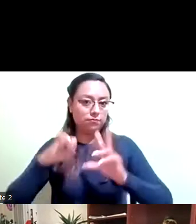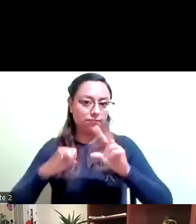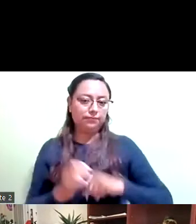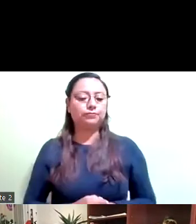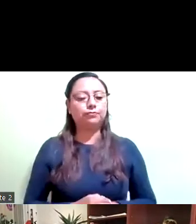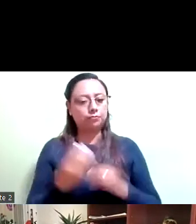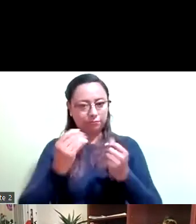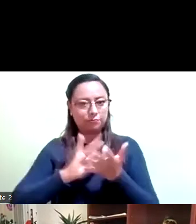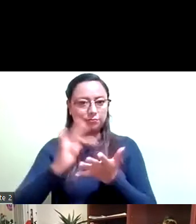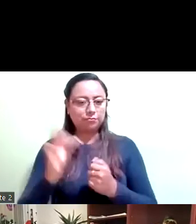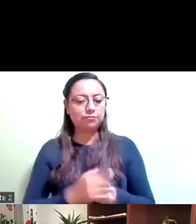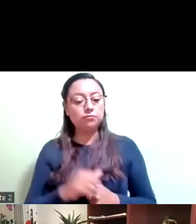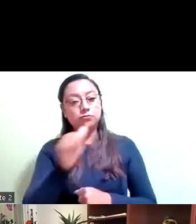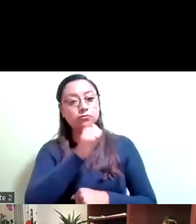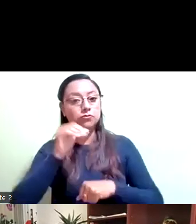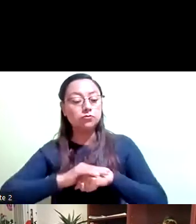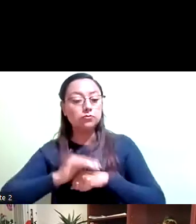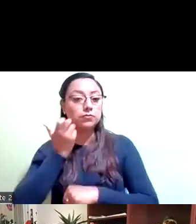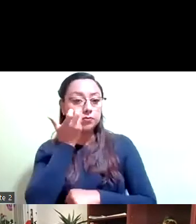más que desea hacer uso de la palabra?